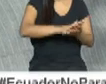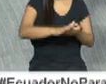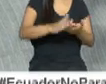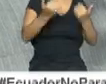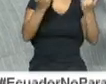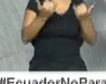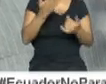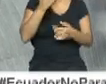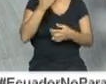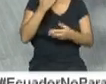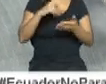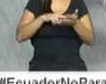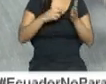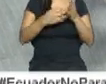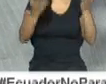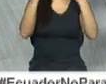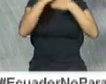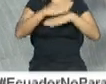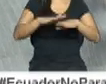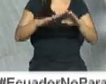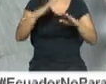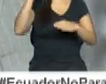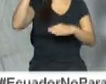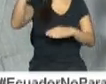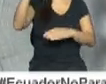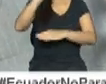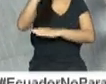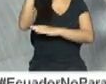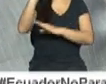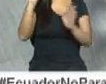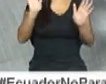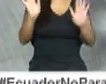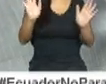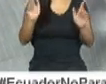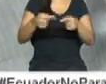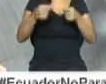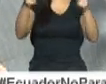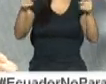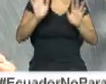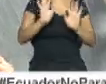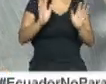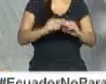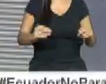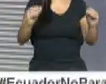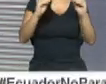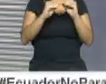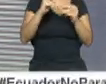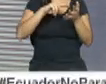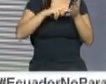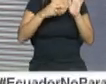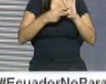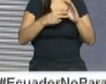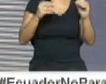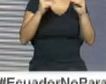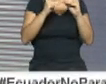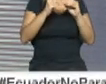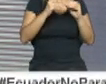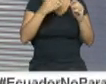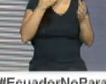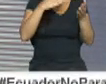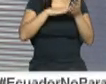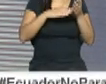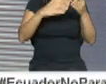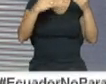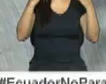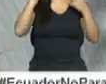ahora liquidar físicamente a la izquierda, como se hizo con el plan Cóndor. No es matar físicamente a los líderes. No es matar físicamente